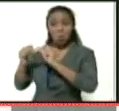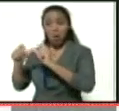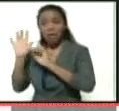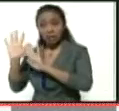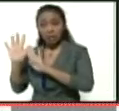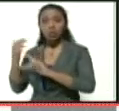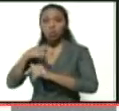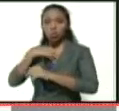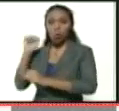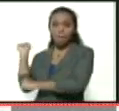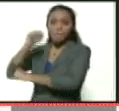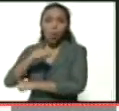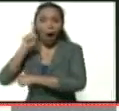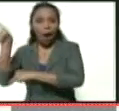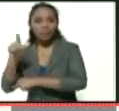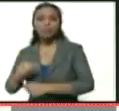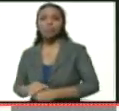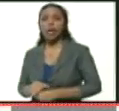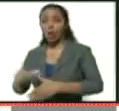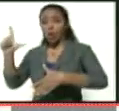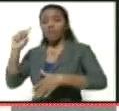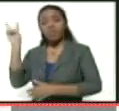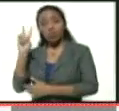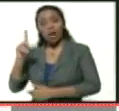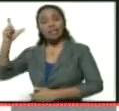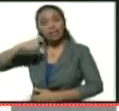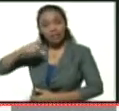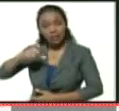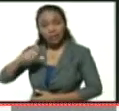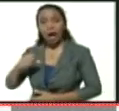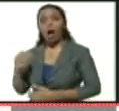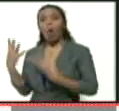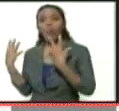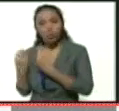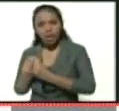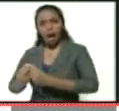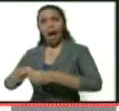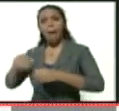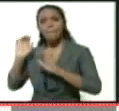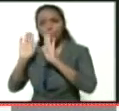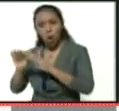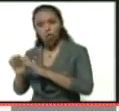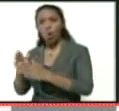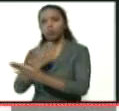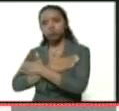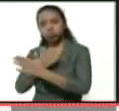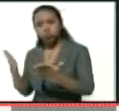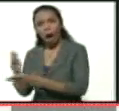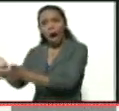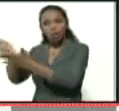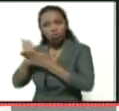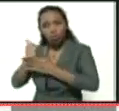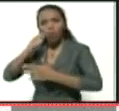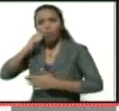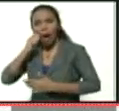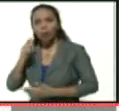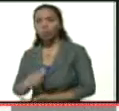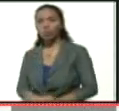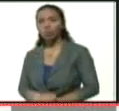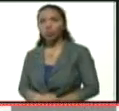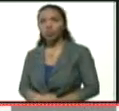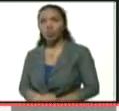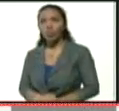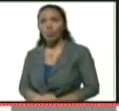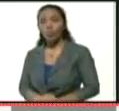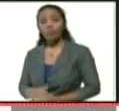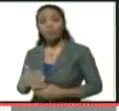Latina. Cuando Venezuela lo que necesita es compañía, apoyo, solidaridad, ayuda humanitaria